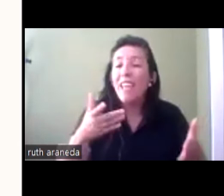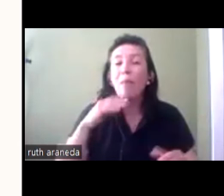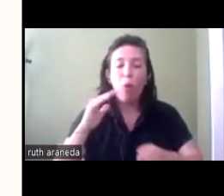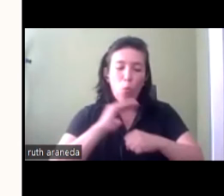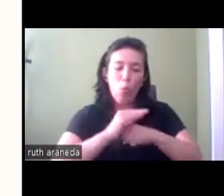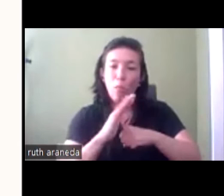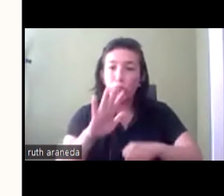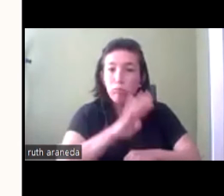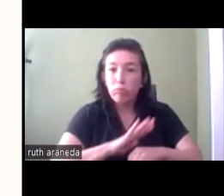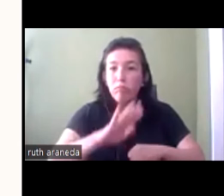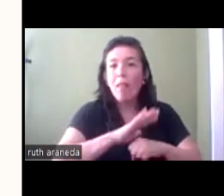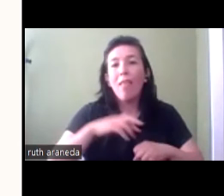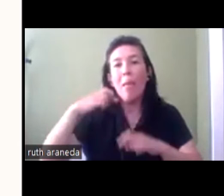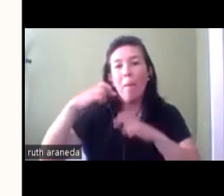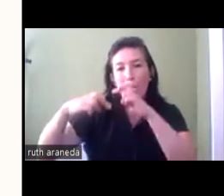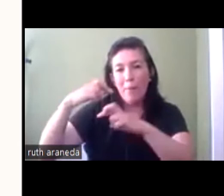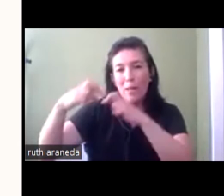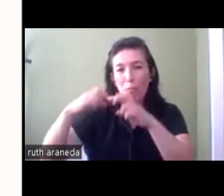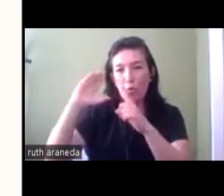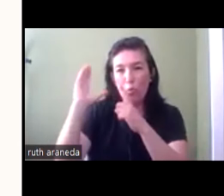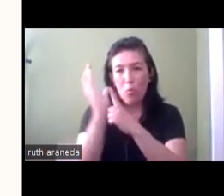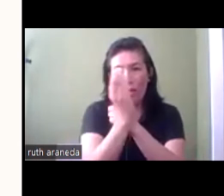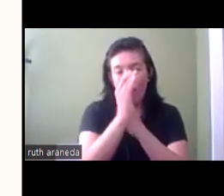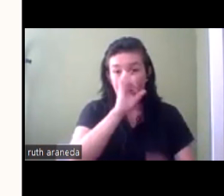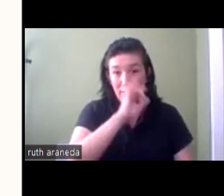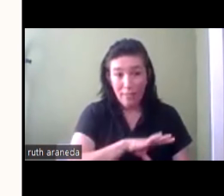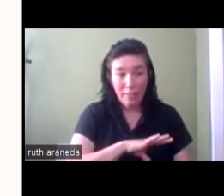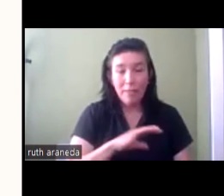y poner en valor el patrimonio cultural del país.